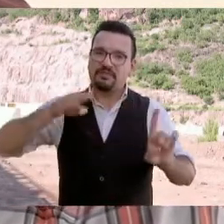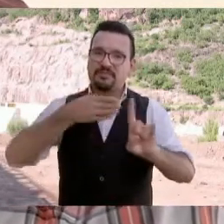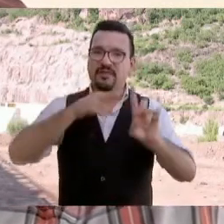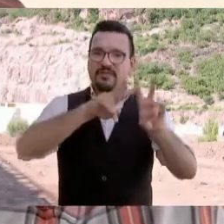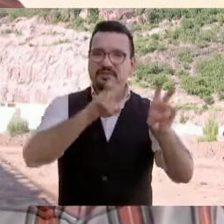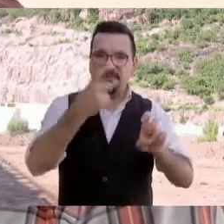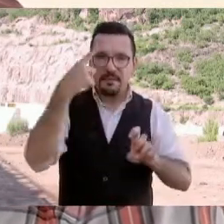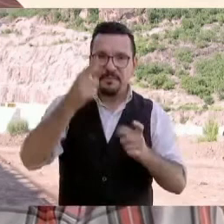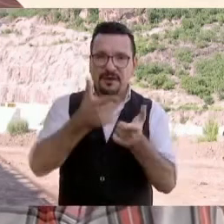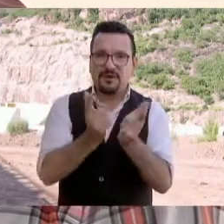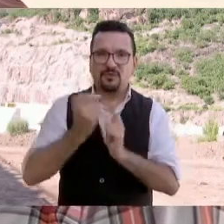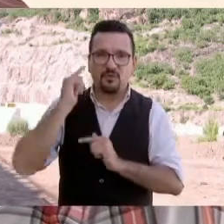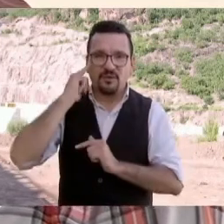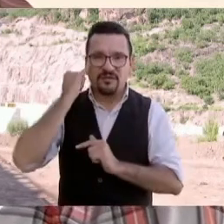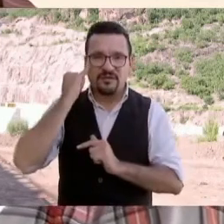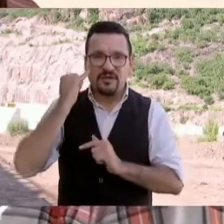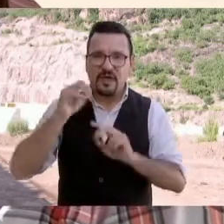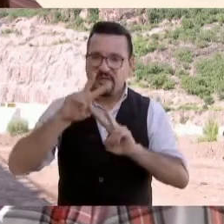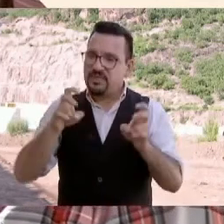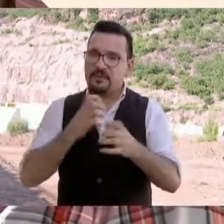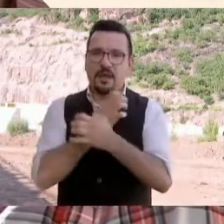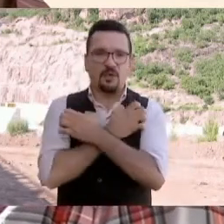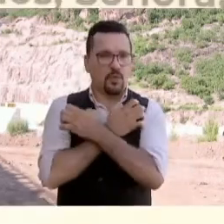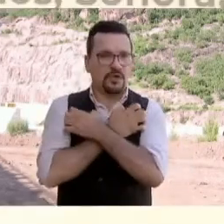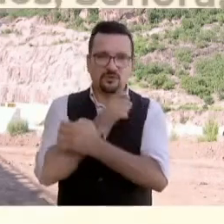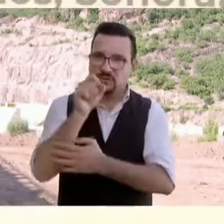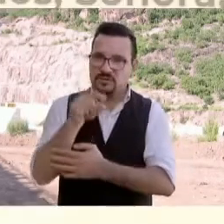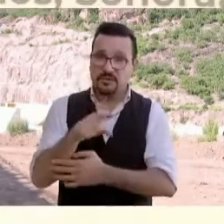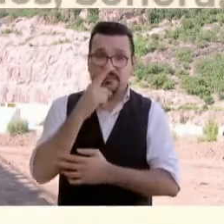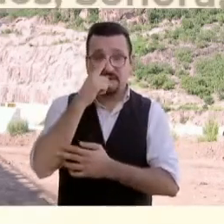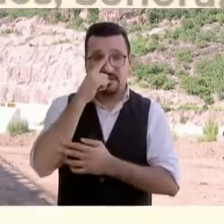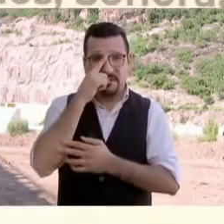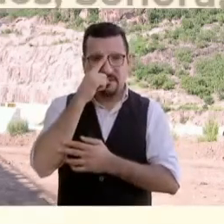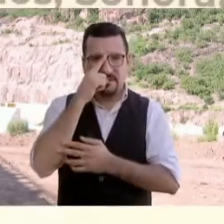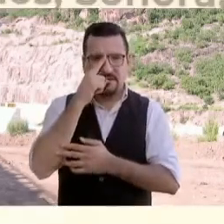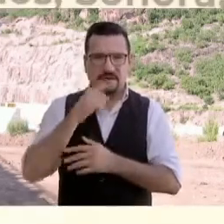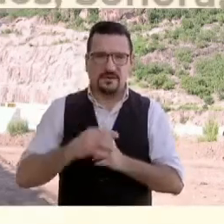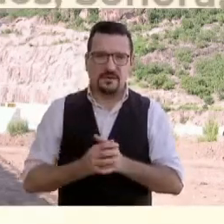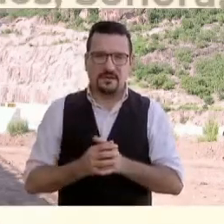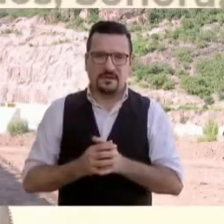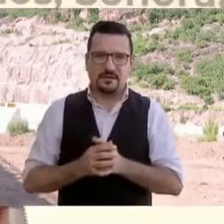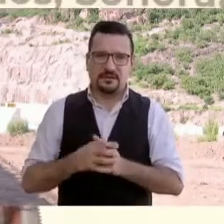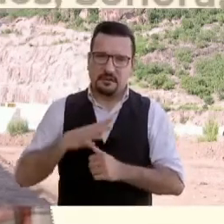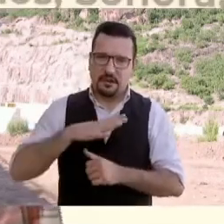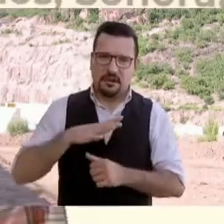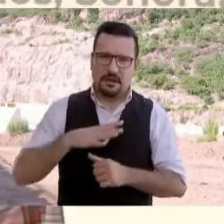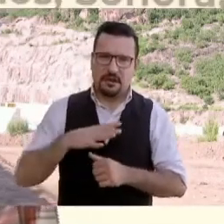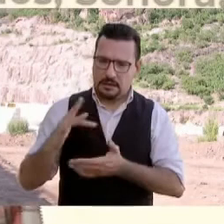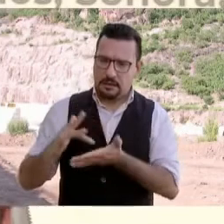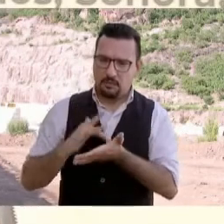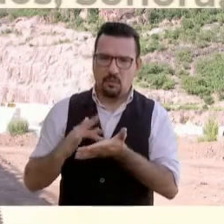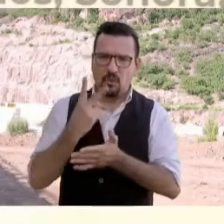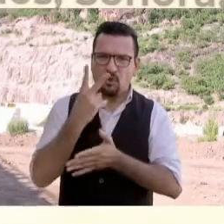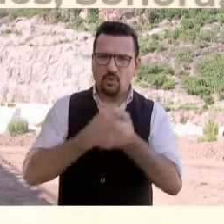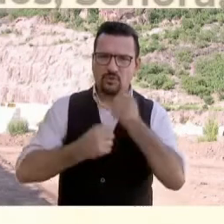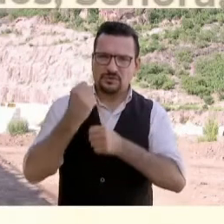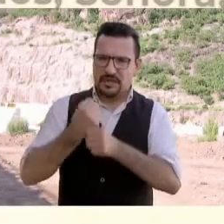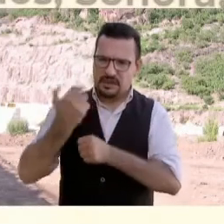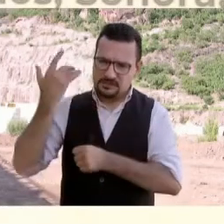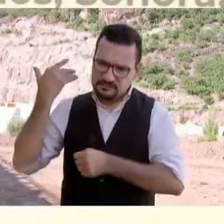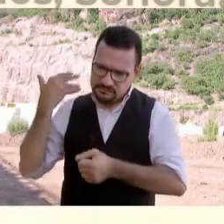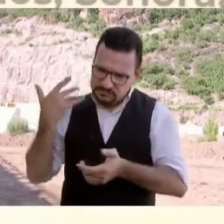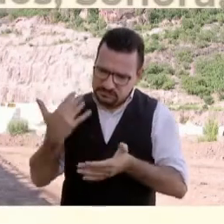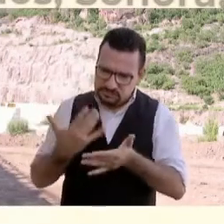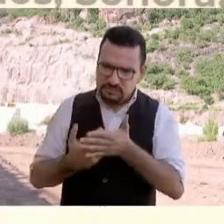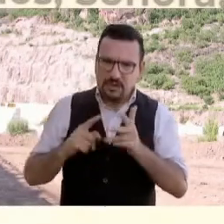pues en el tema de educación también si hemos tenido un poquito hace dos años para que empezaron a